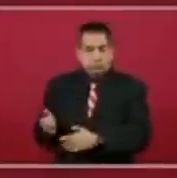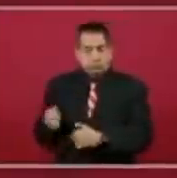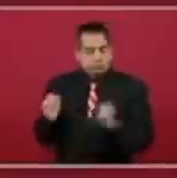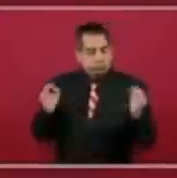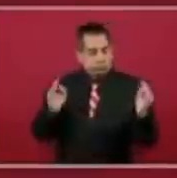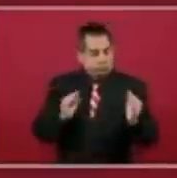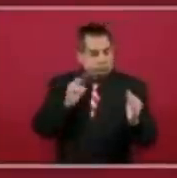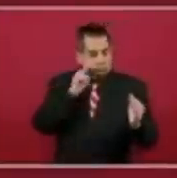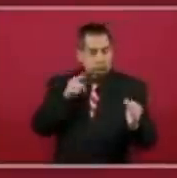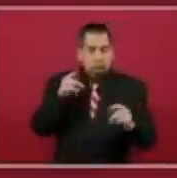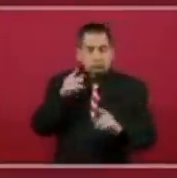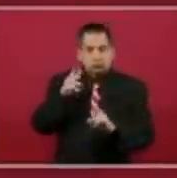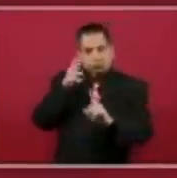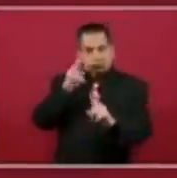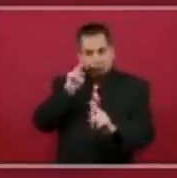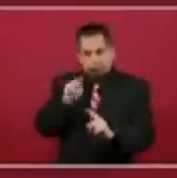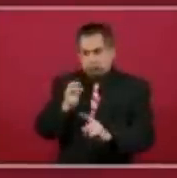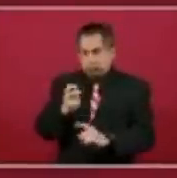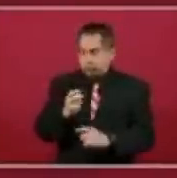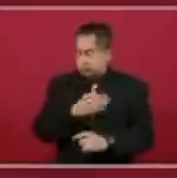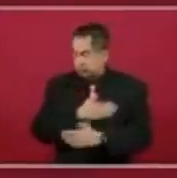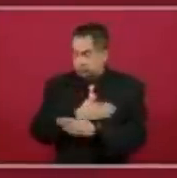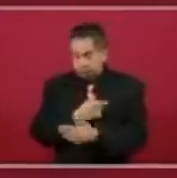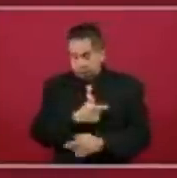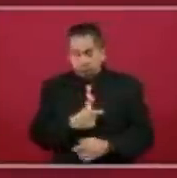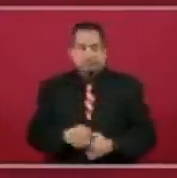ese propósito. Yo